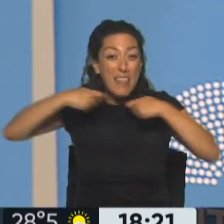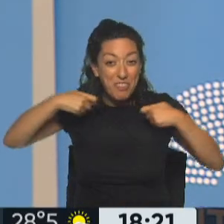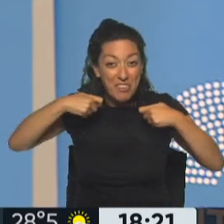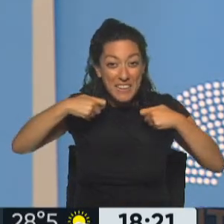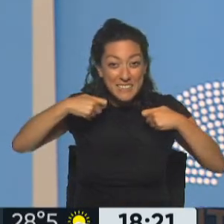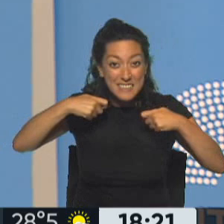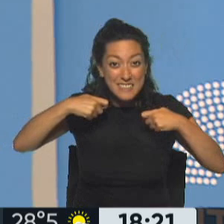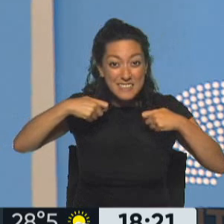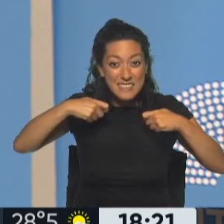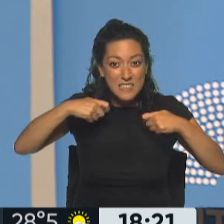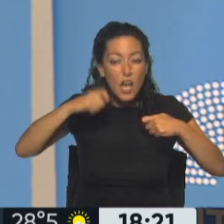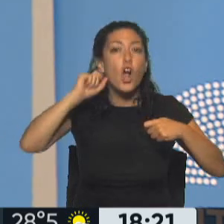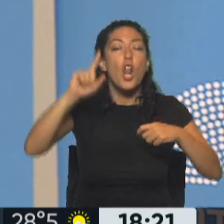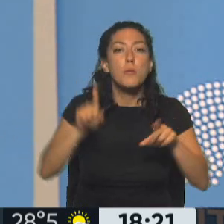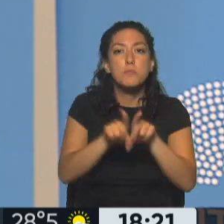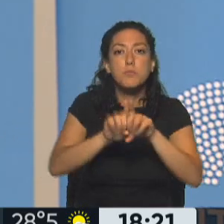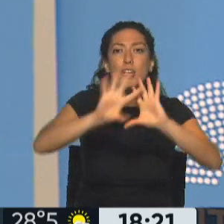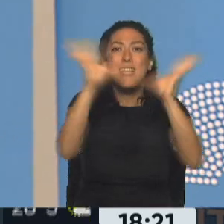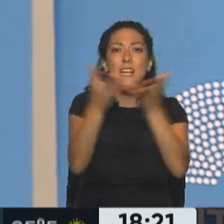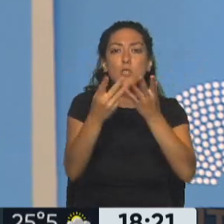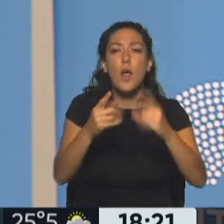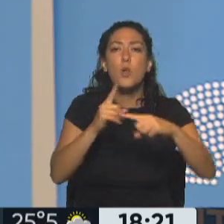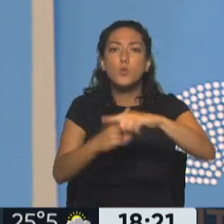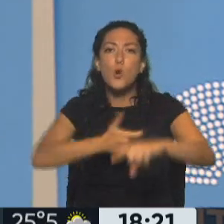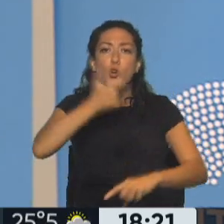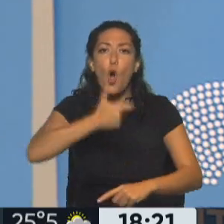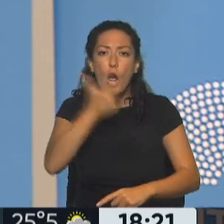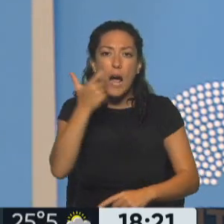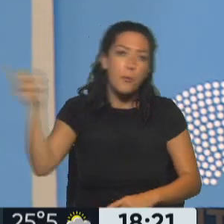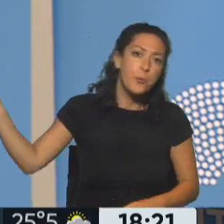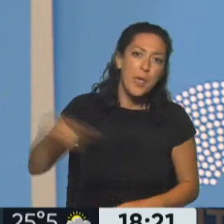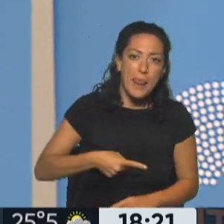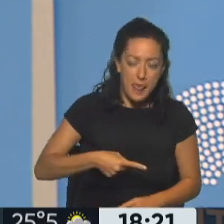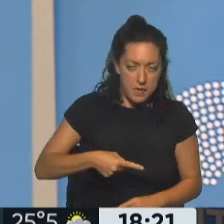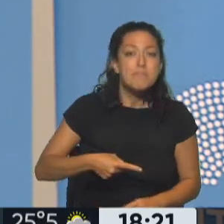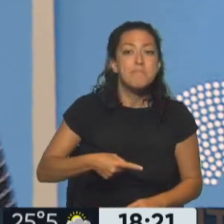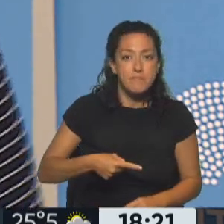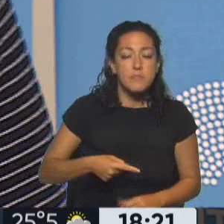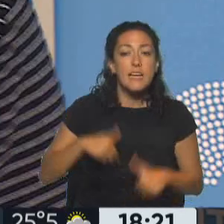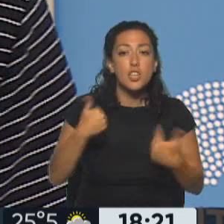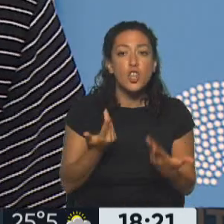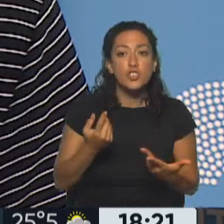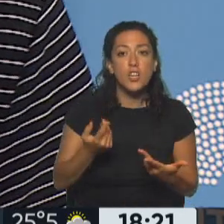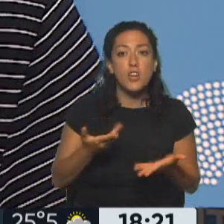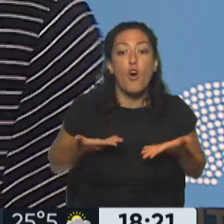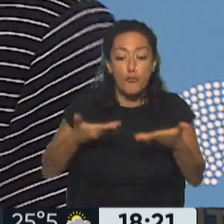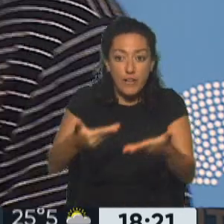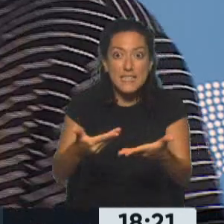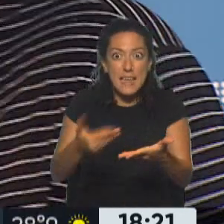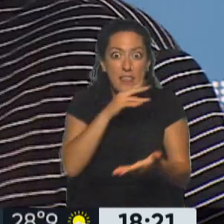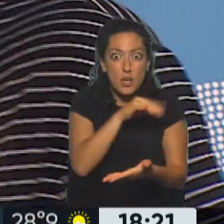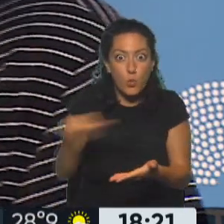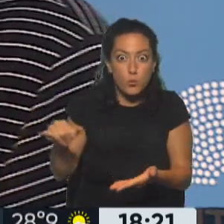que viniese la Cruz Roja Internacional y nos ofrecieron que denunciásemos. Entonces